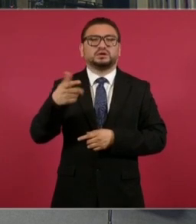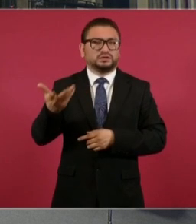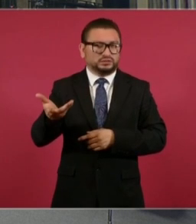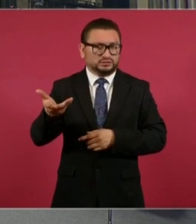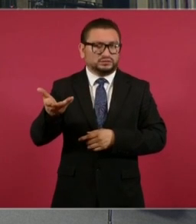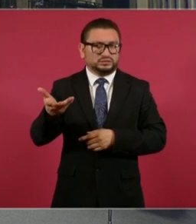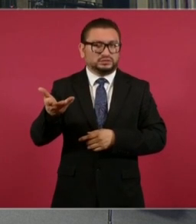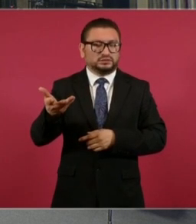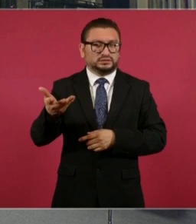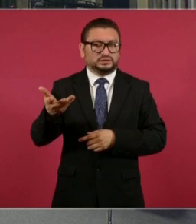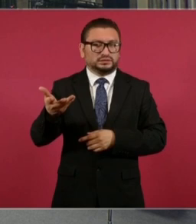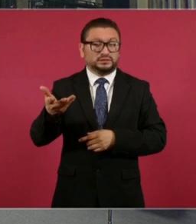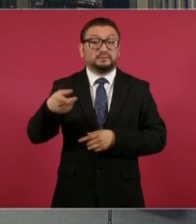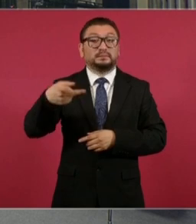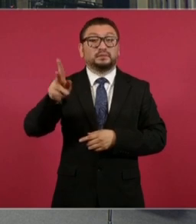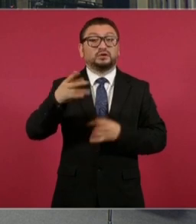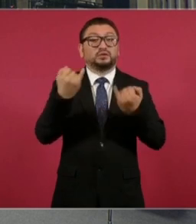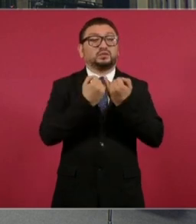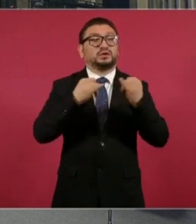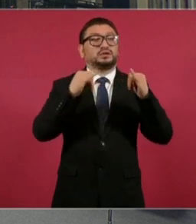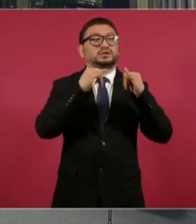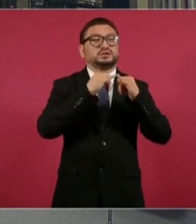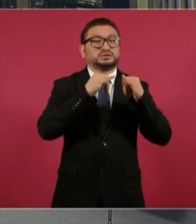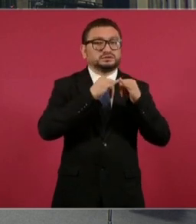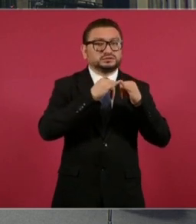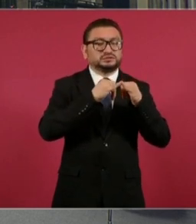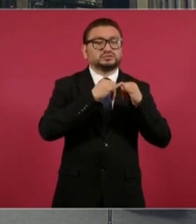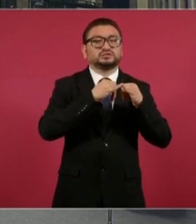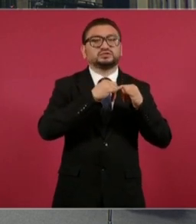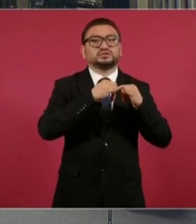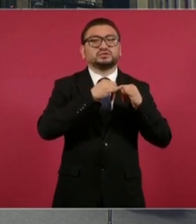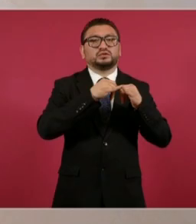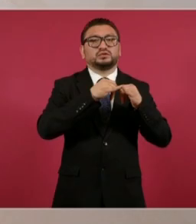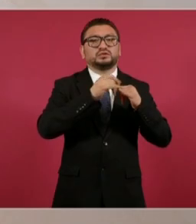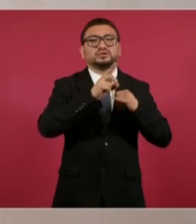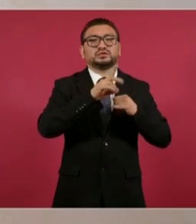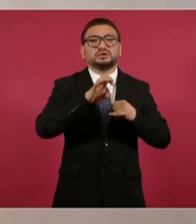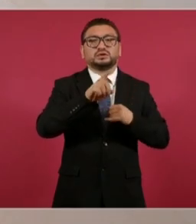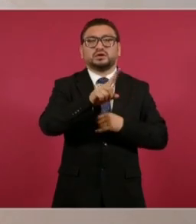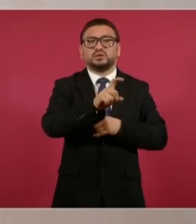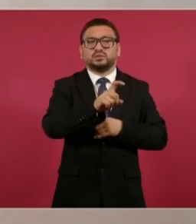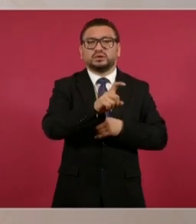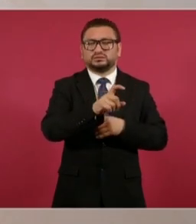pero hay el Instituto el instituto del